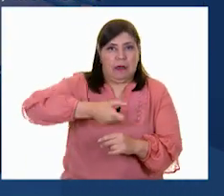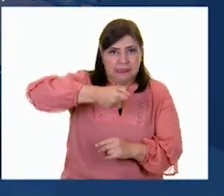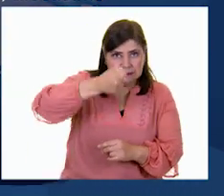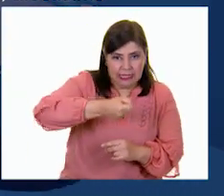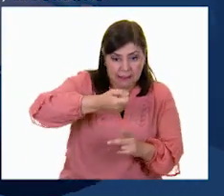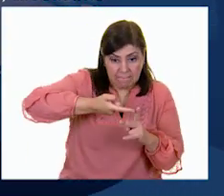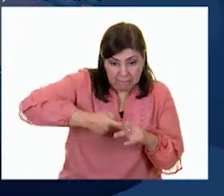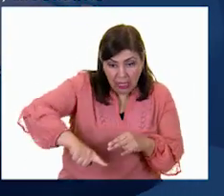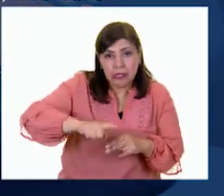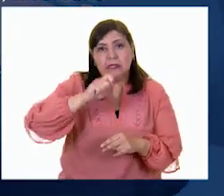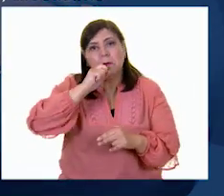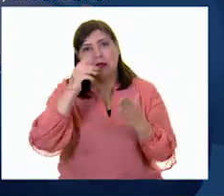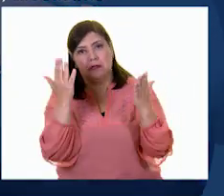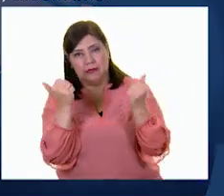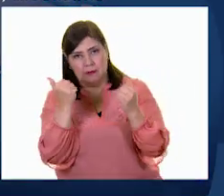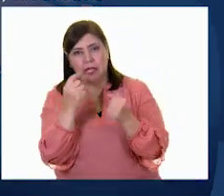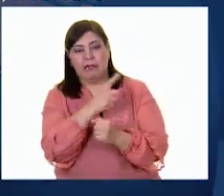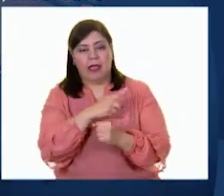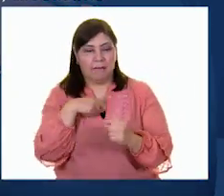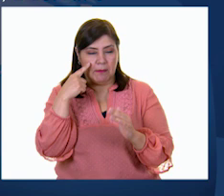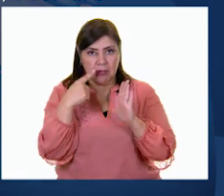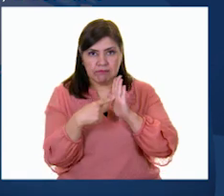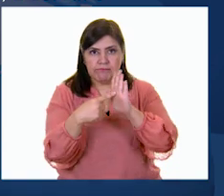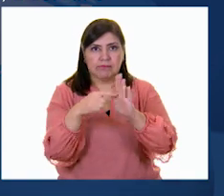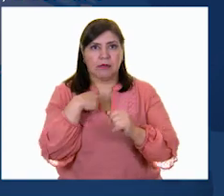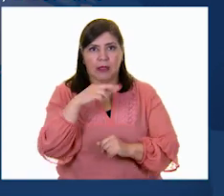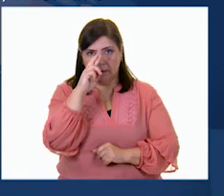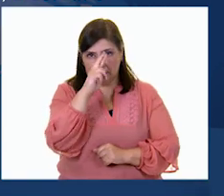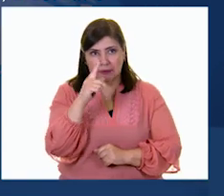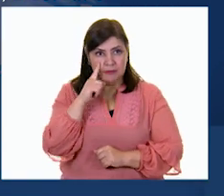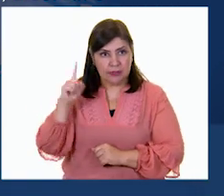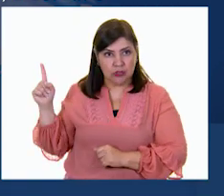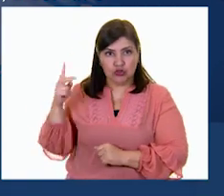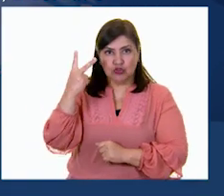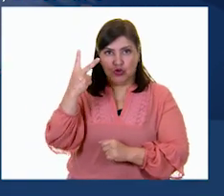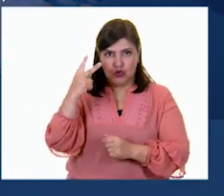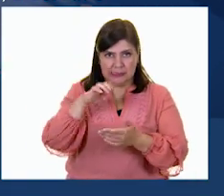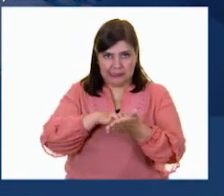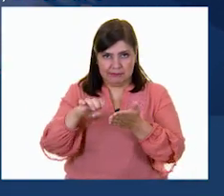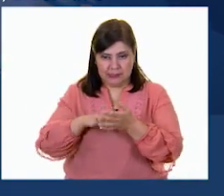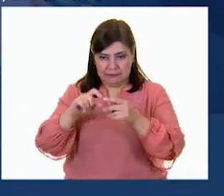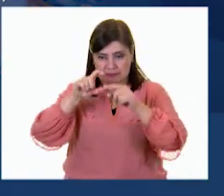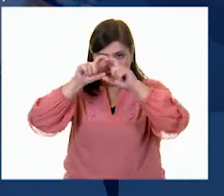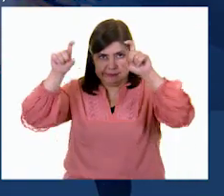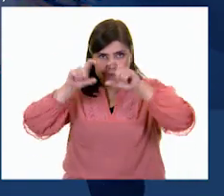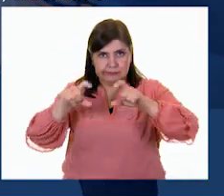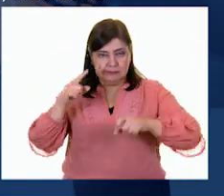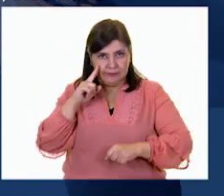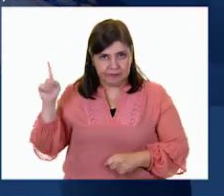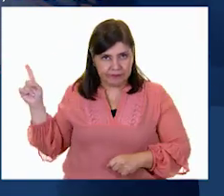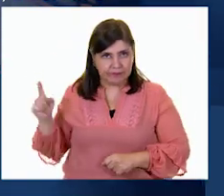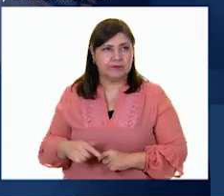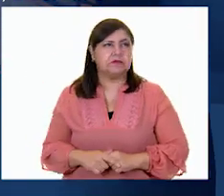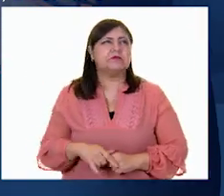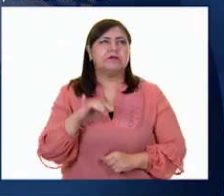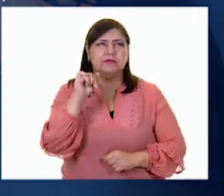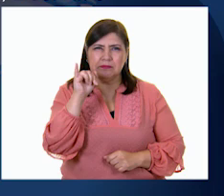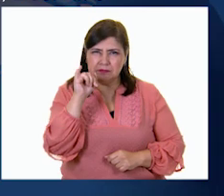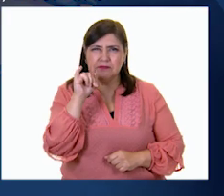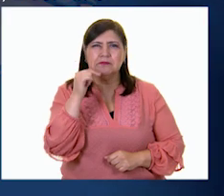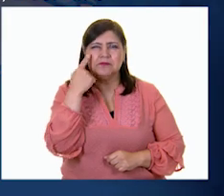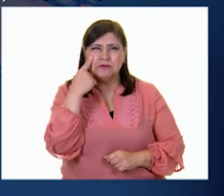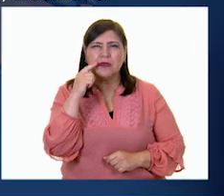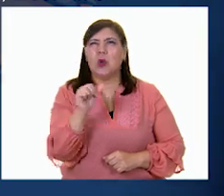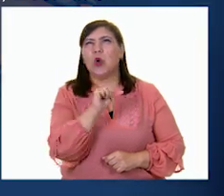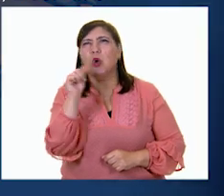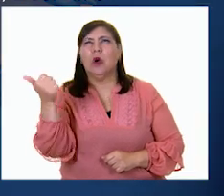que indican también respeto. En pantalla pueden ver 2 ejemplos. Y hay algo más que llamó mi atención y que